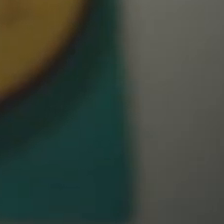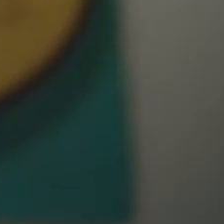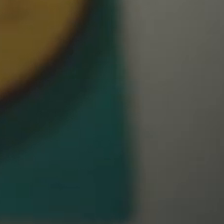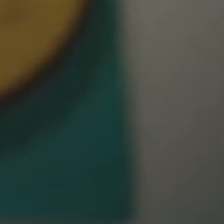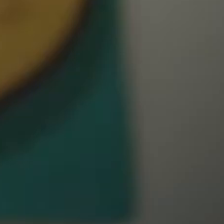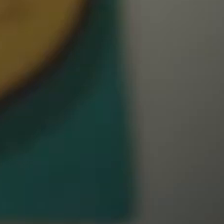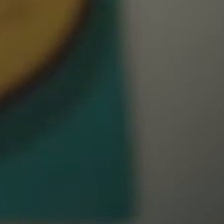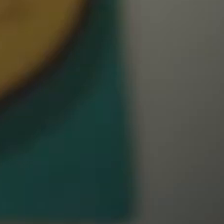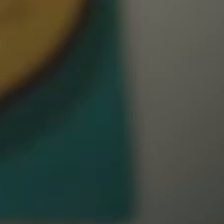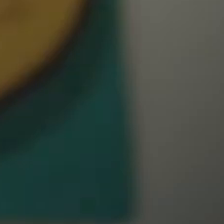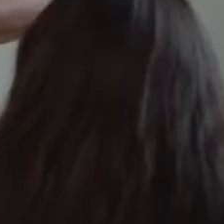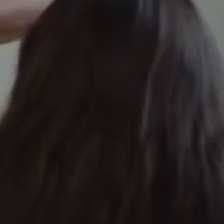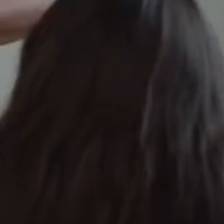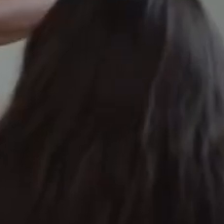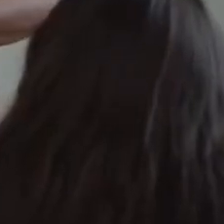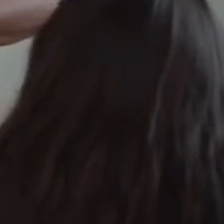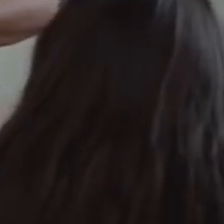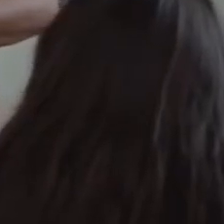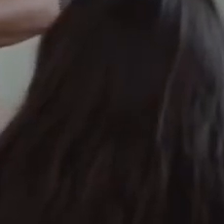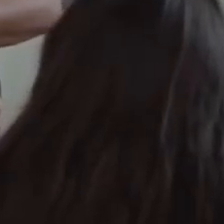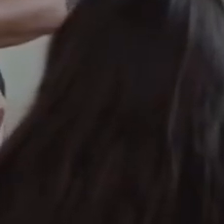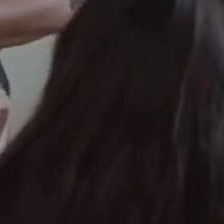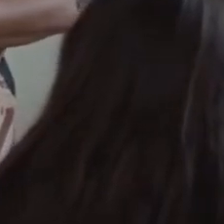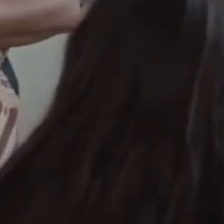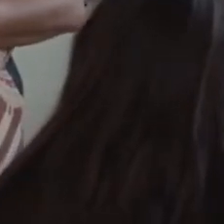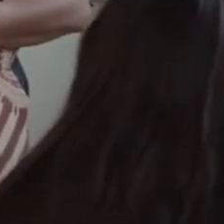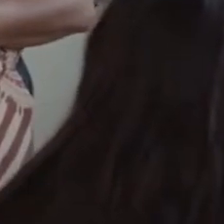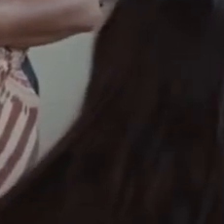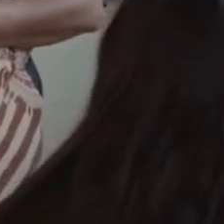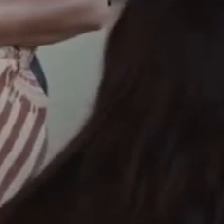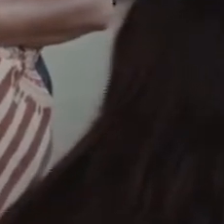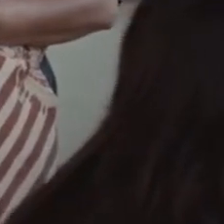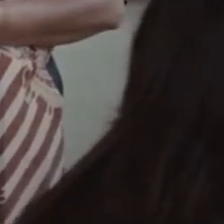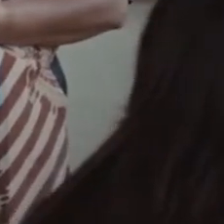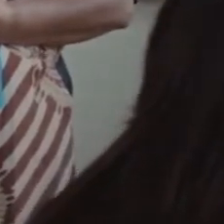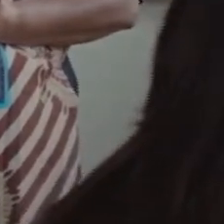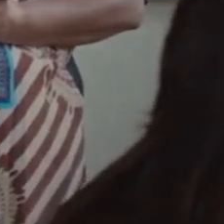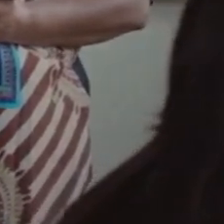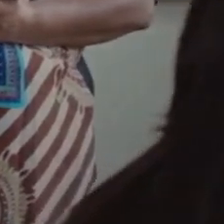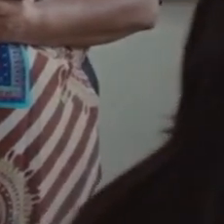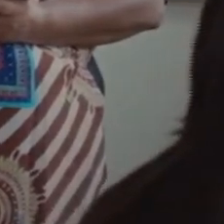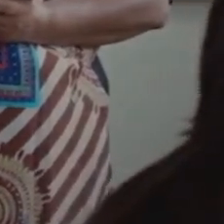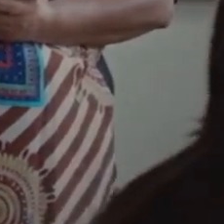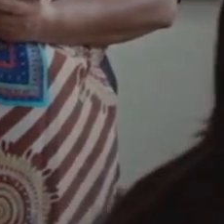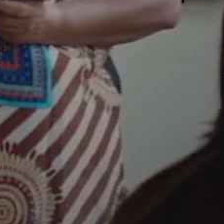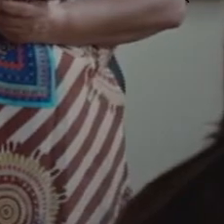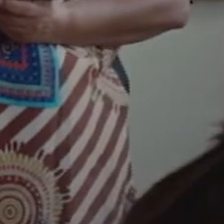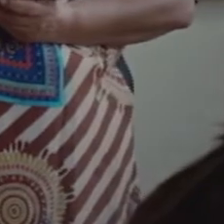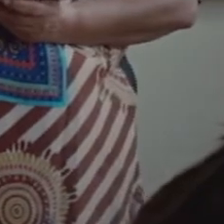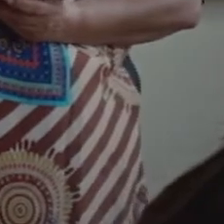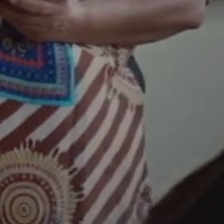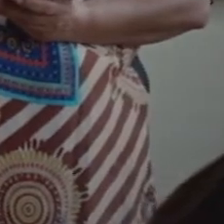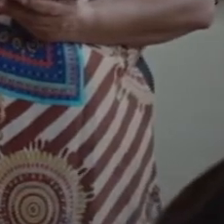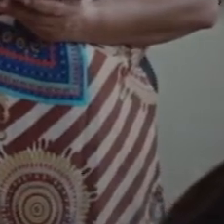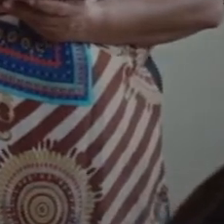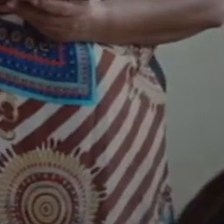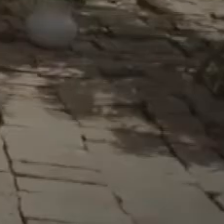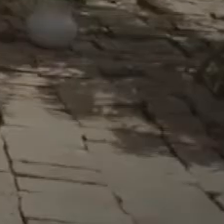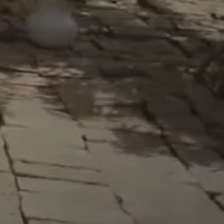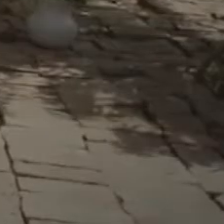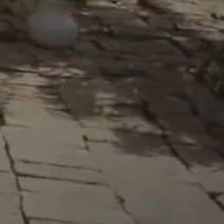recuerdos es terrible. Cuando sintió que Margarita empezó a olvidar, Verónica le marcó cada cosa con su